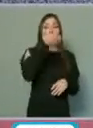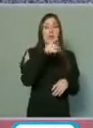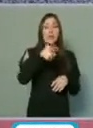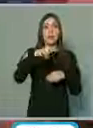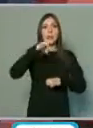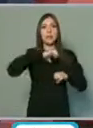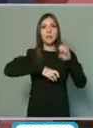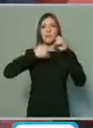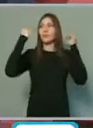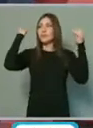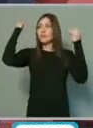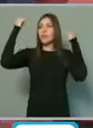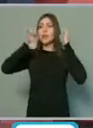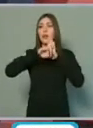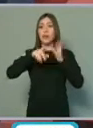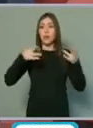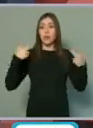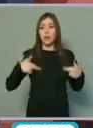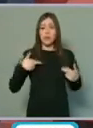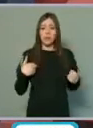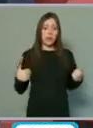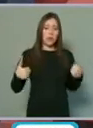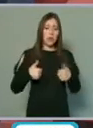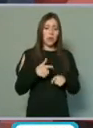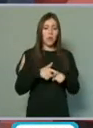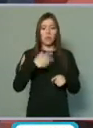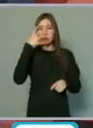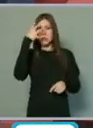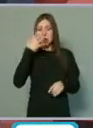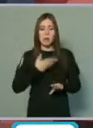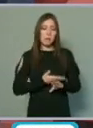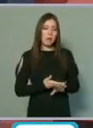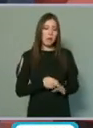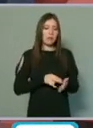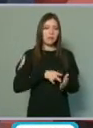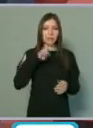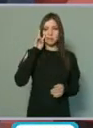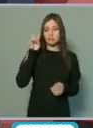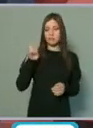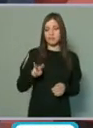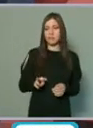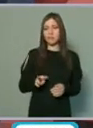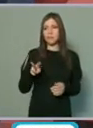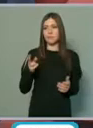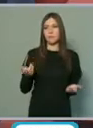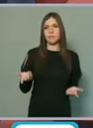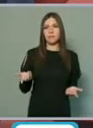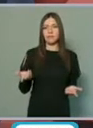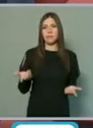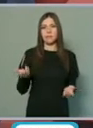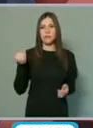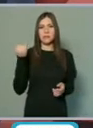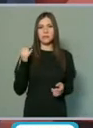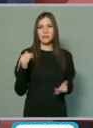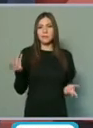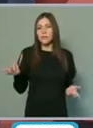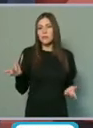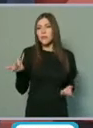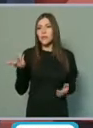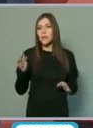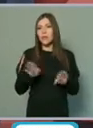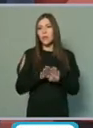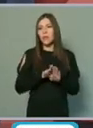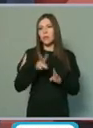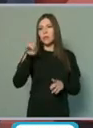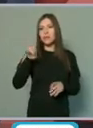muy creativa, si tú llegas como con colores sobrios de blanco-negro, evidentemente, pues van a decir como que, exacto,